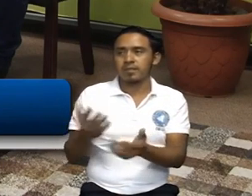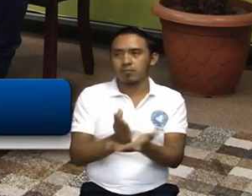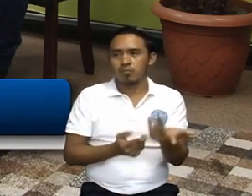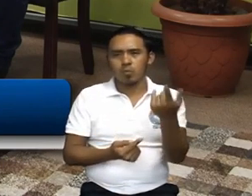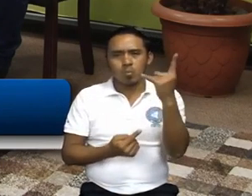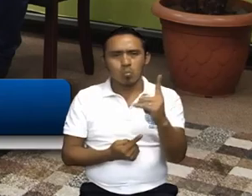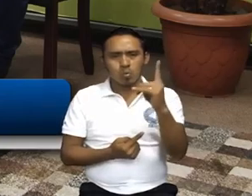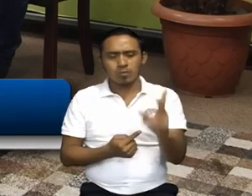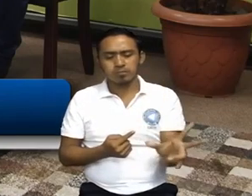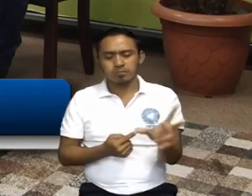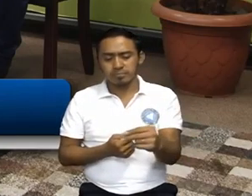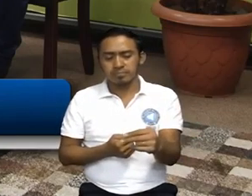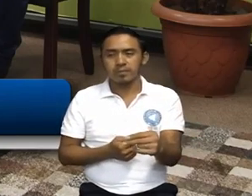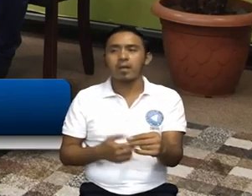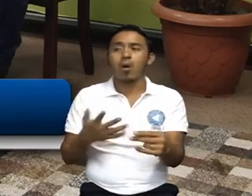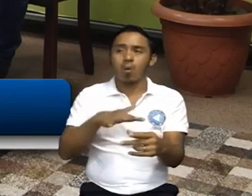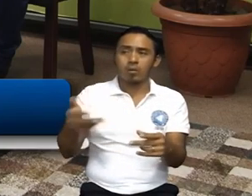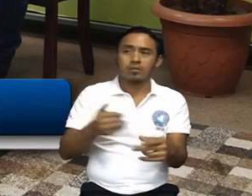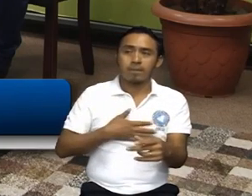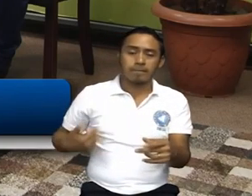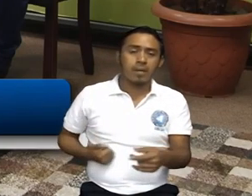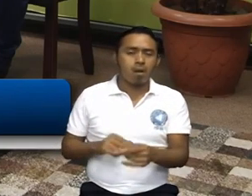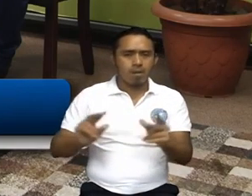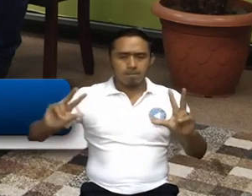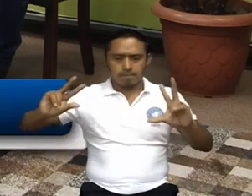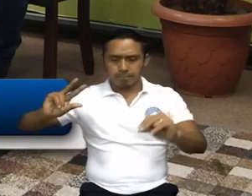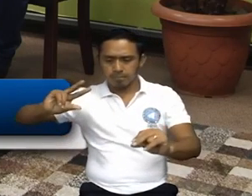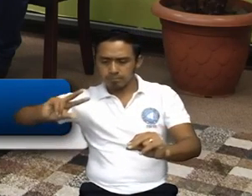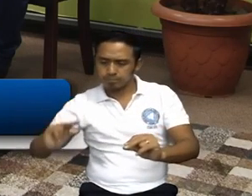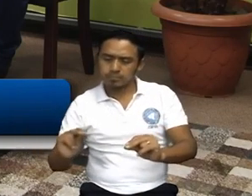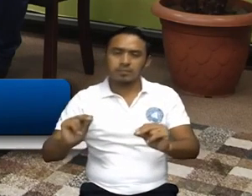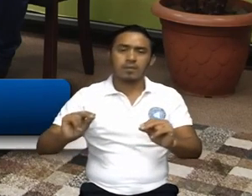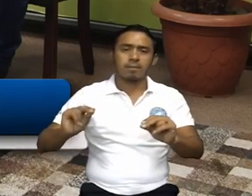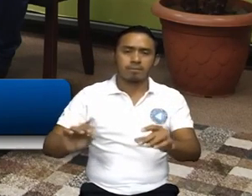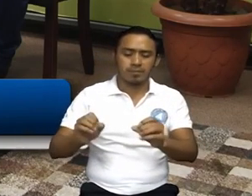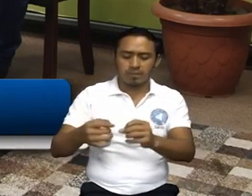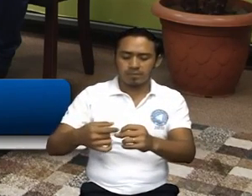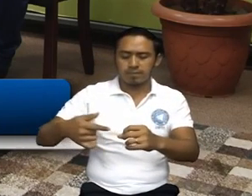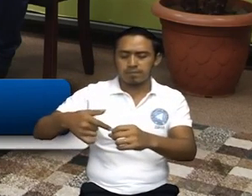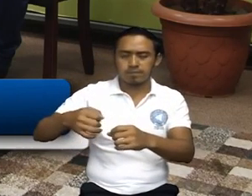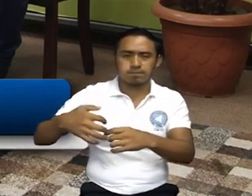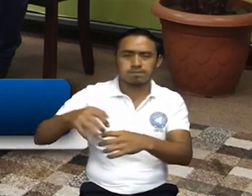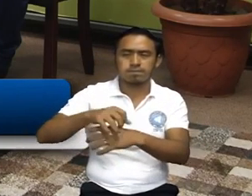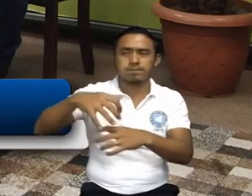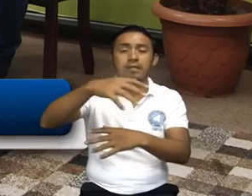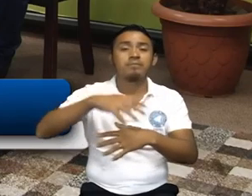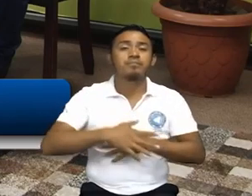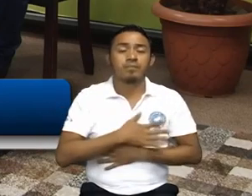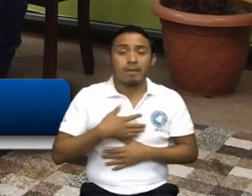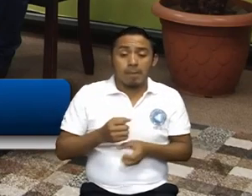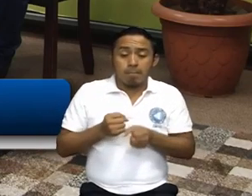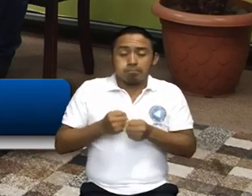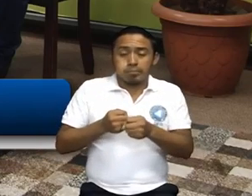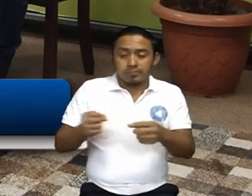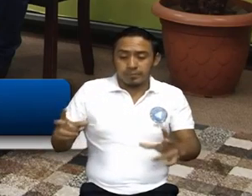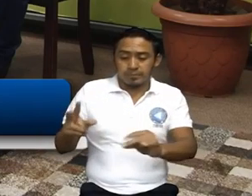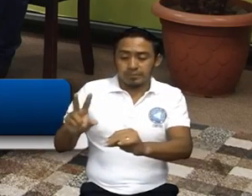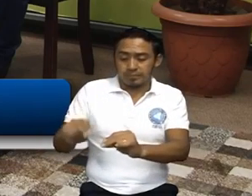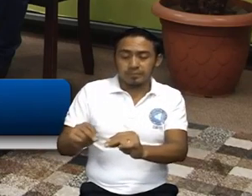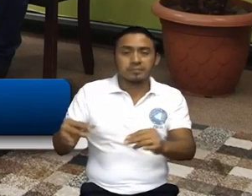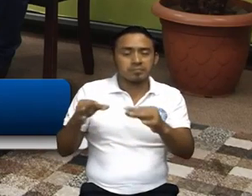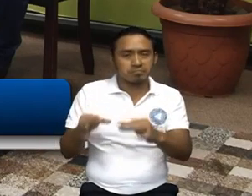solo uno, que tiene uno y uno que tiene dos. Y otra con dos para mayor seguridad, que no haya ningún escape de gas. Así es, tiene mayor presión, entonces mayor